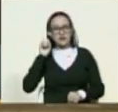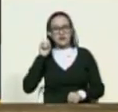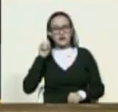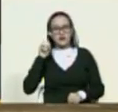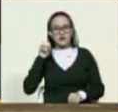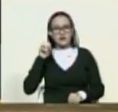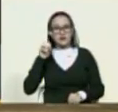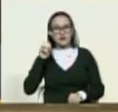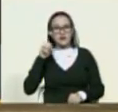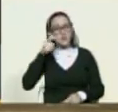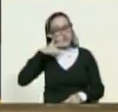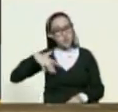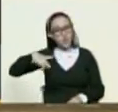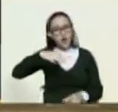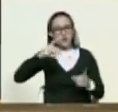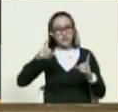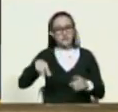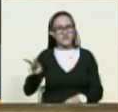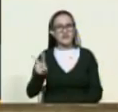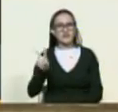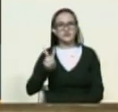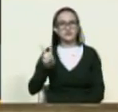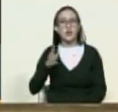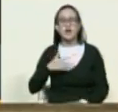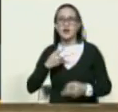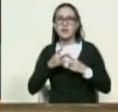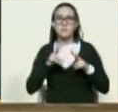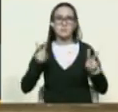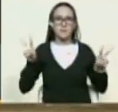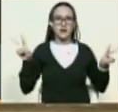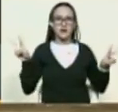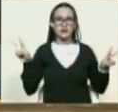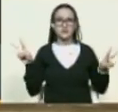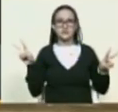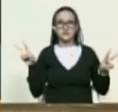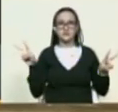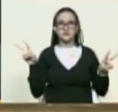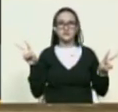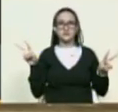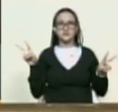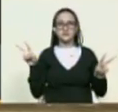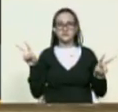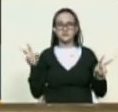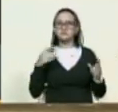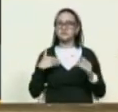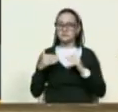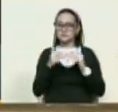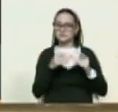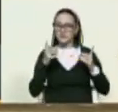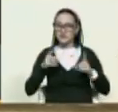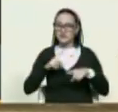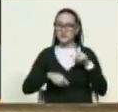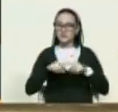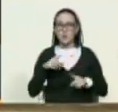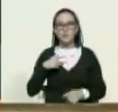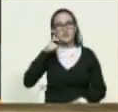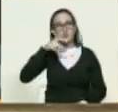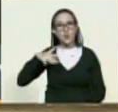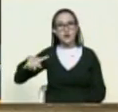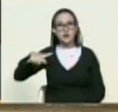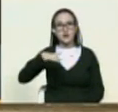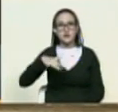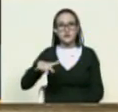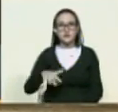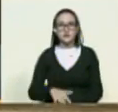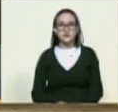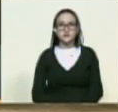que ha enviado nuestro pueblo de que quiere paz, de que rija el principio de autodeterminación de los pueblos.